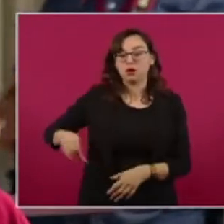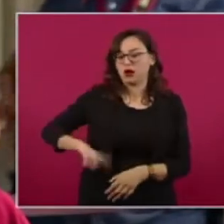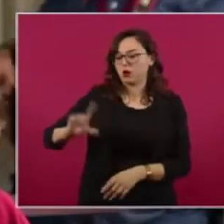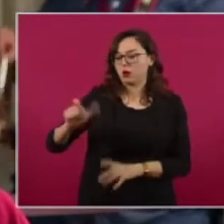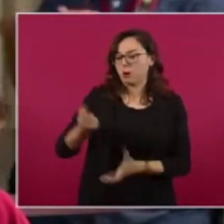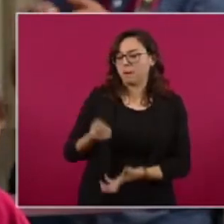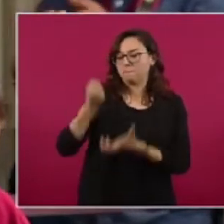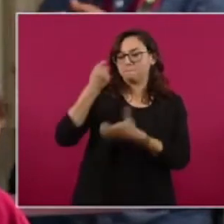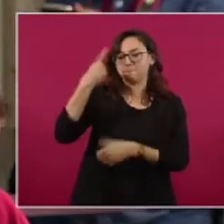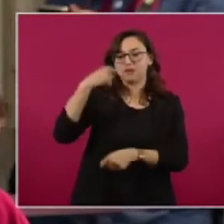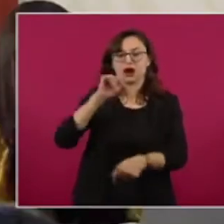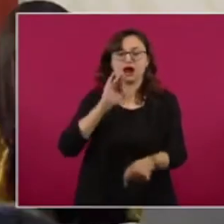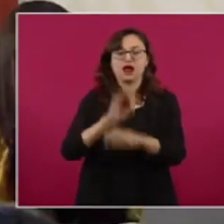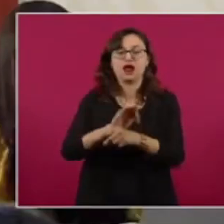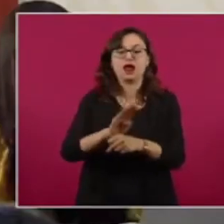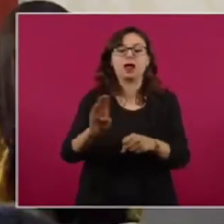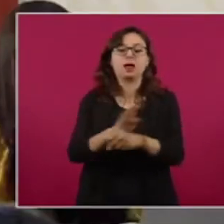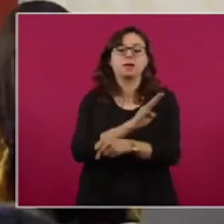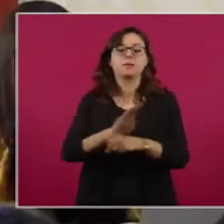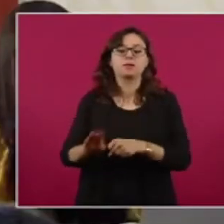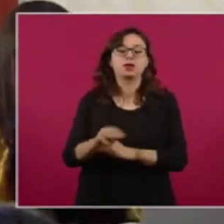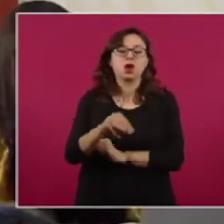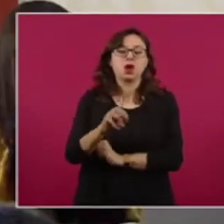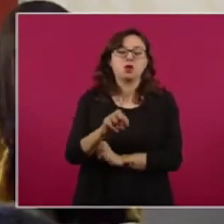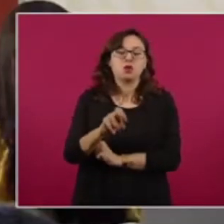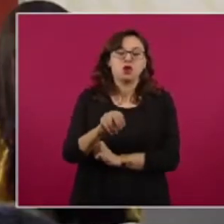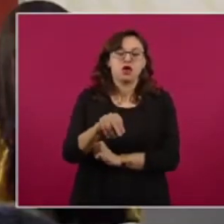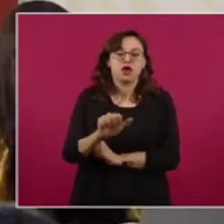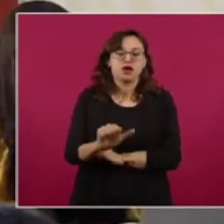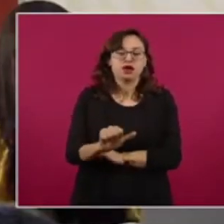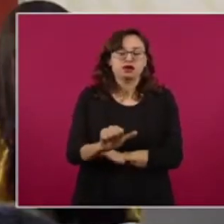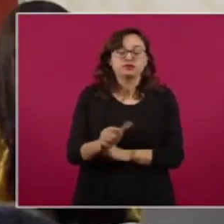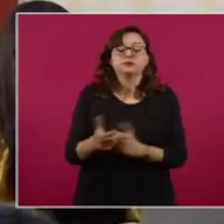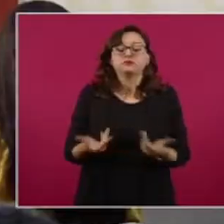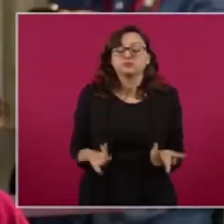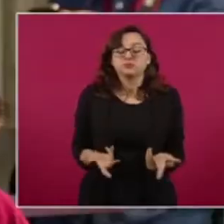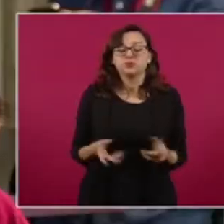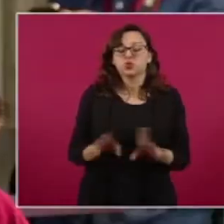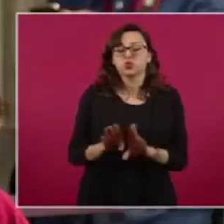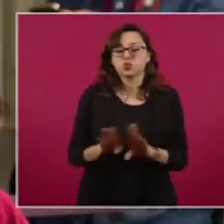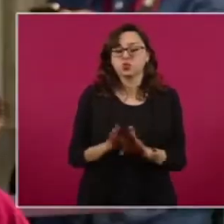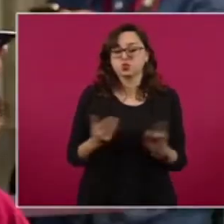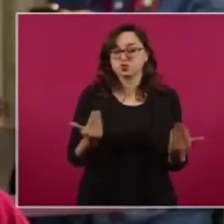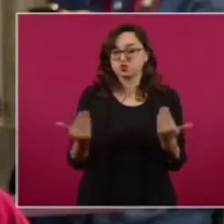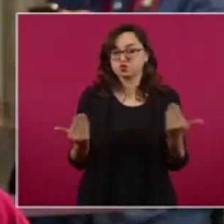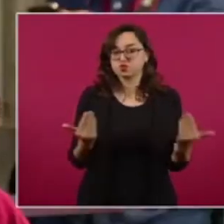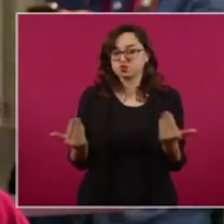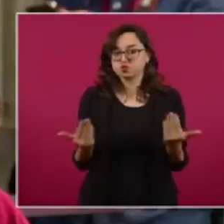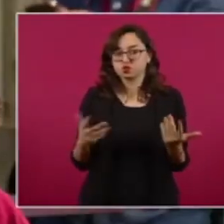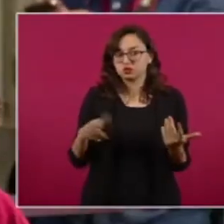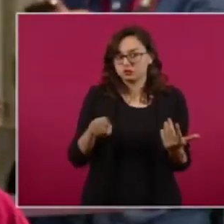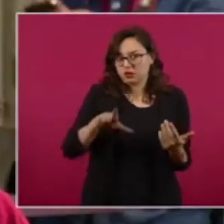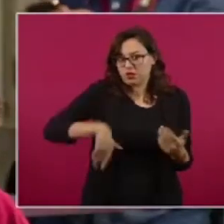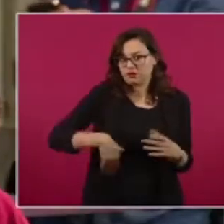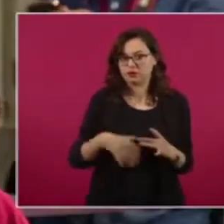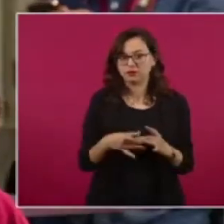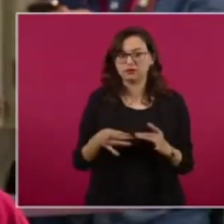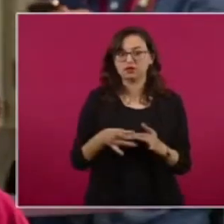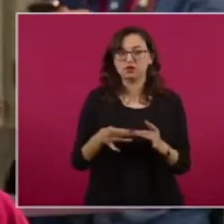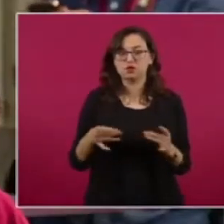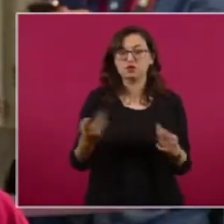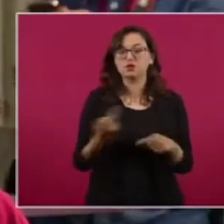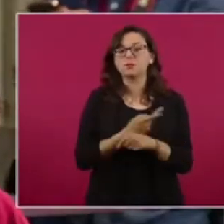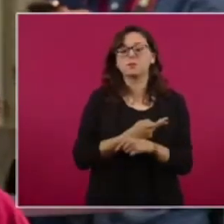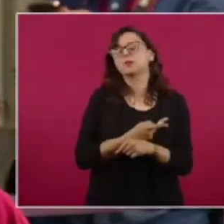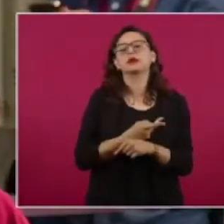los candidatos de Morena, y aquí pues contrasta con lo que lo acaba de comentar. En este caso, estos